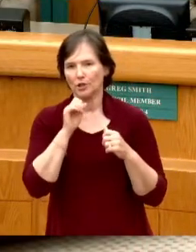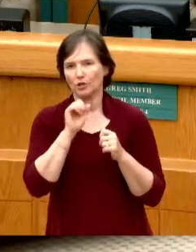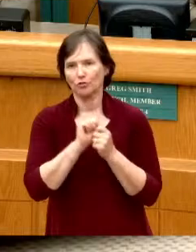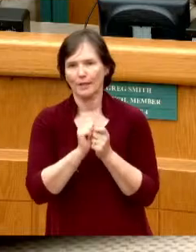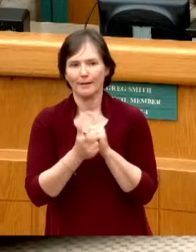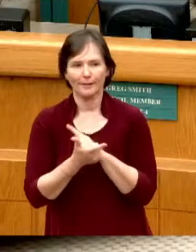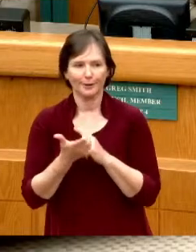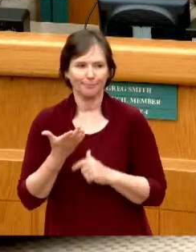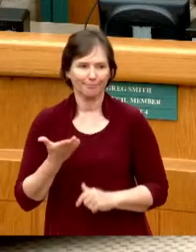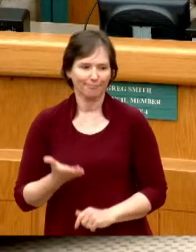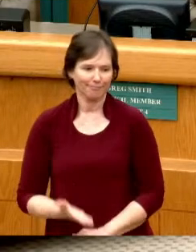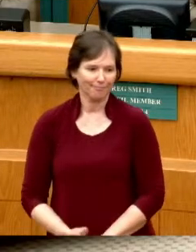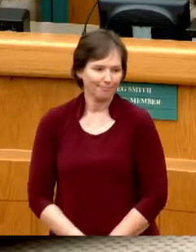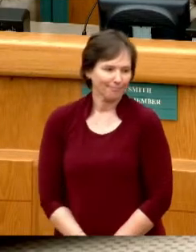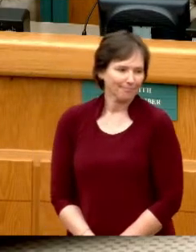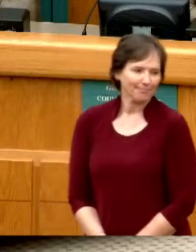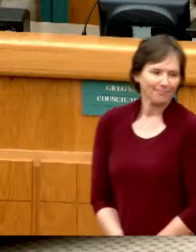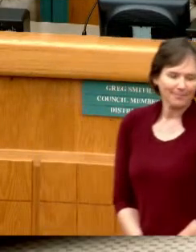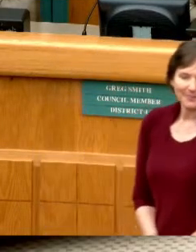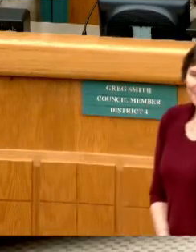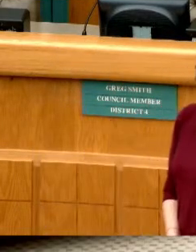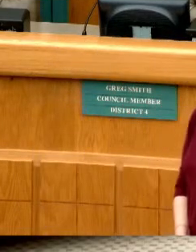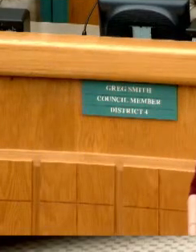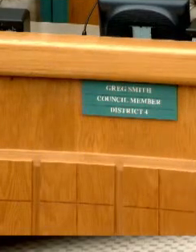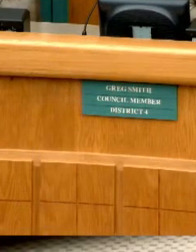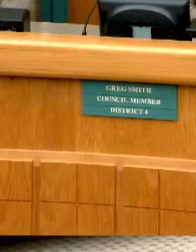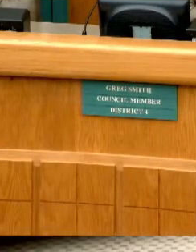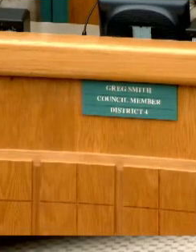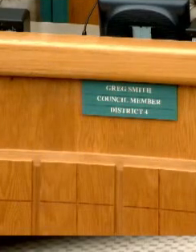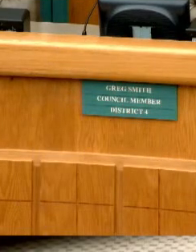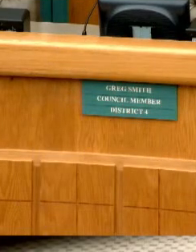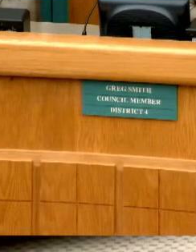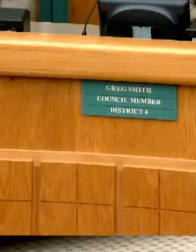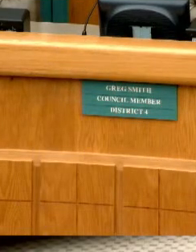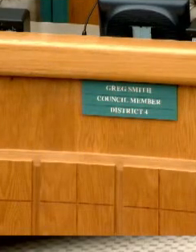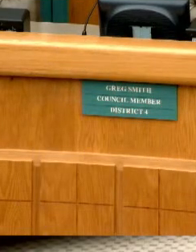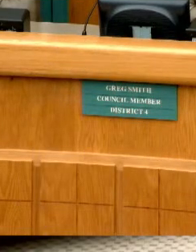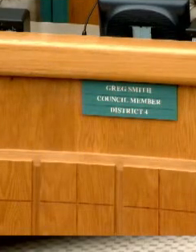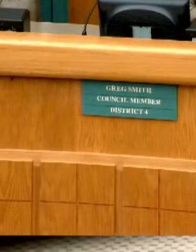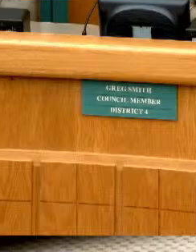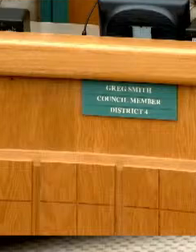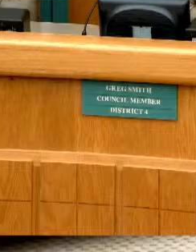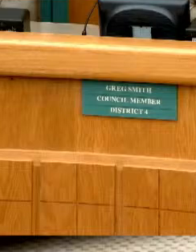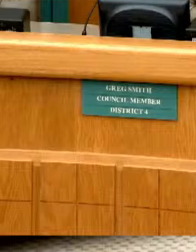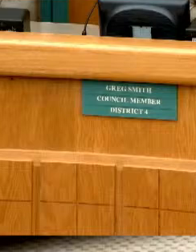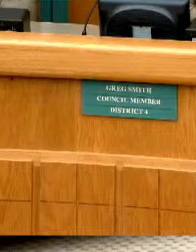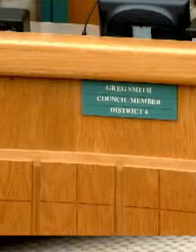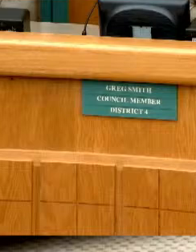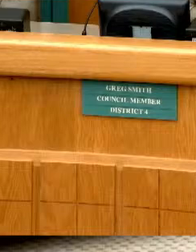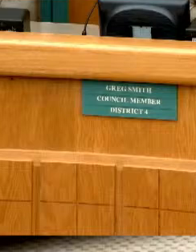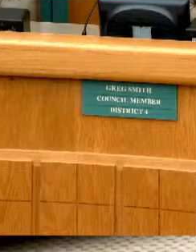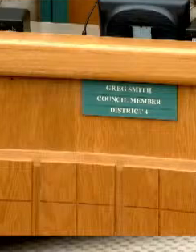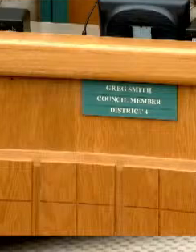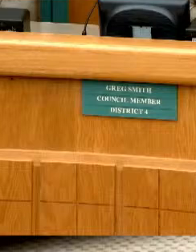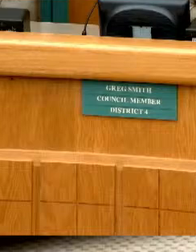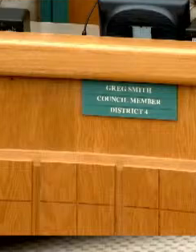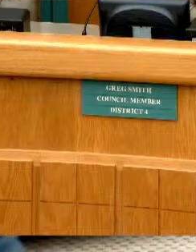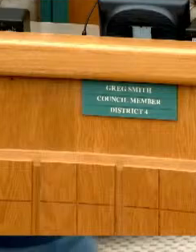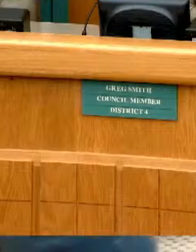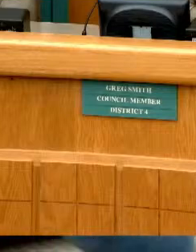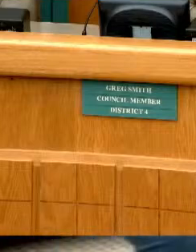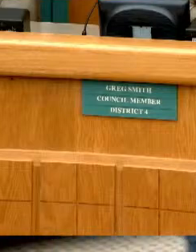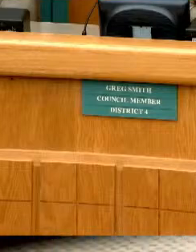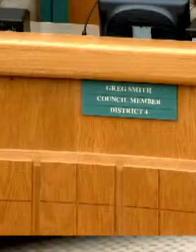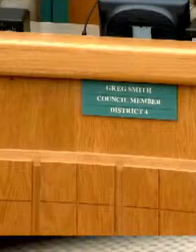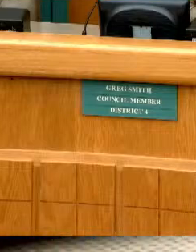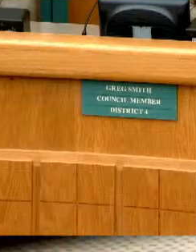9,000 dosis de vacunas en nuestra unidad a través de la megaclínica. Nuestra megaclínica no discrimina por ciudad, condado o incluso estado. Somos